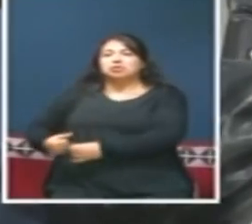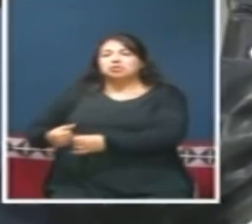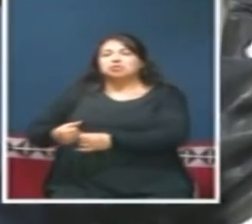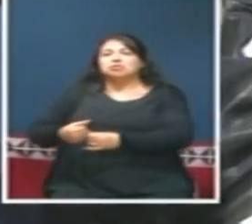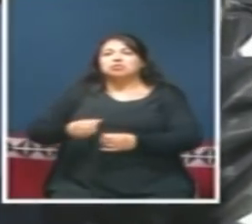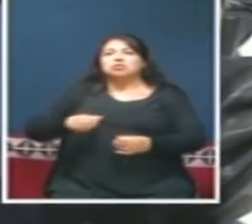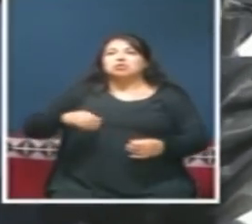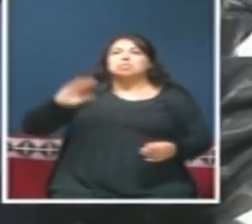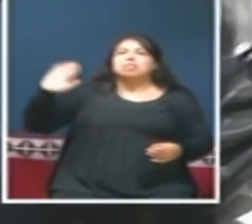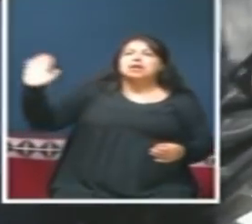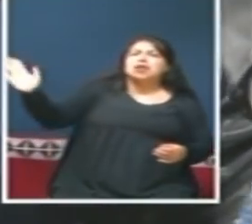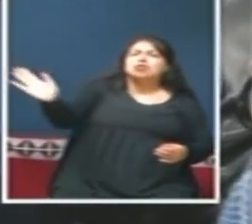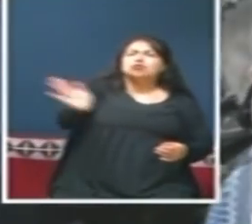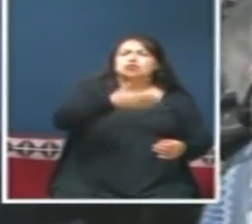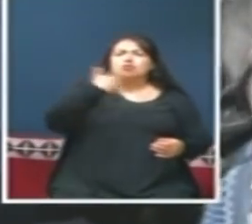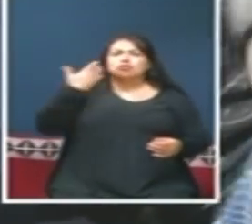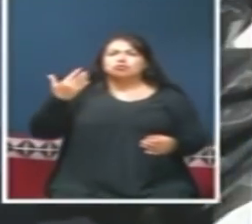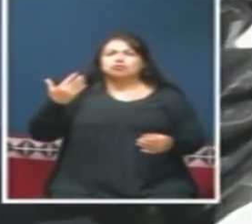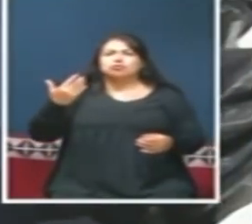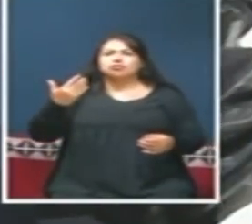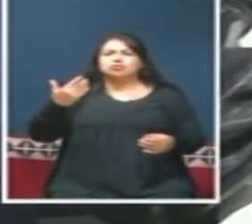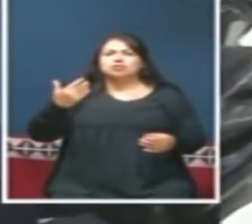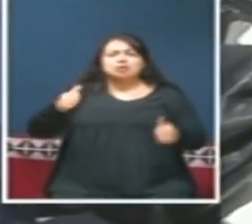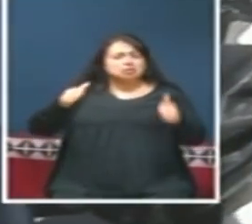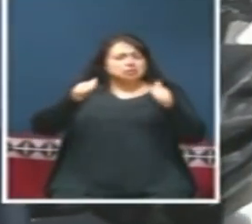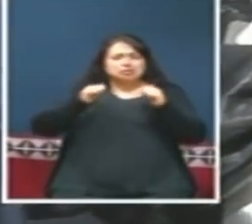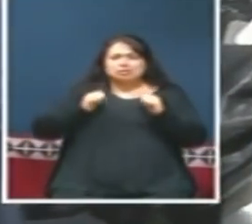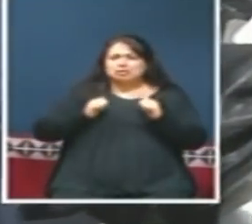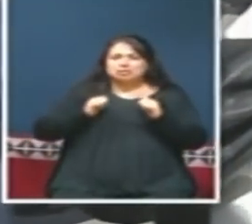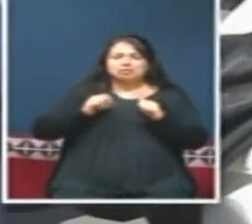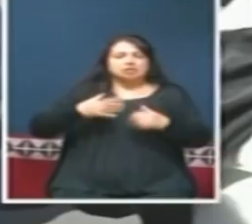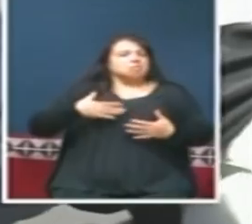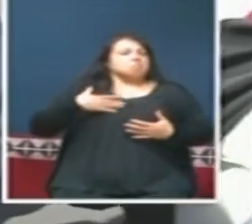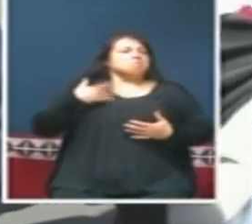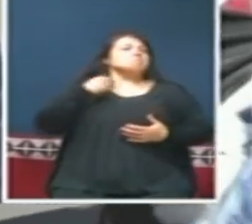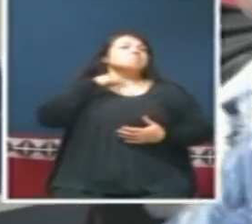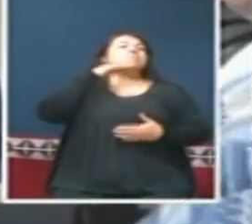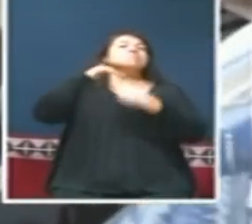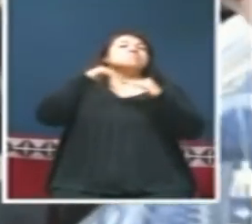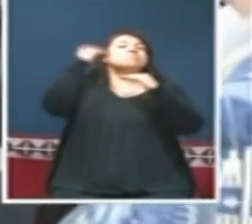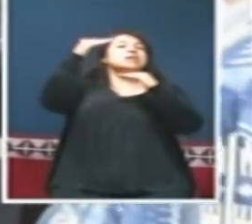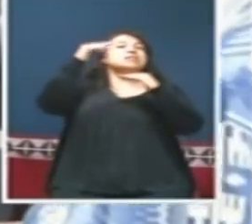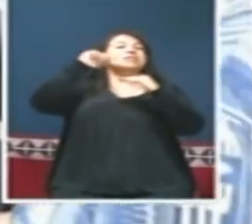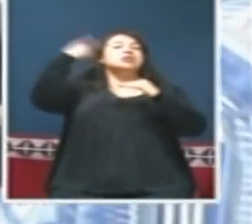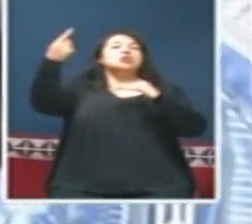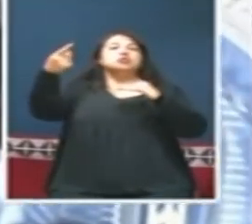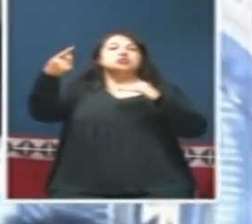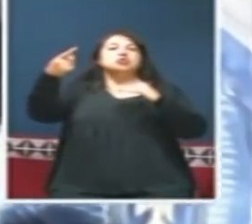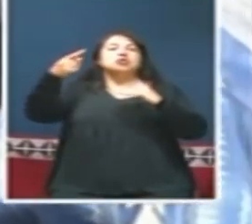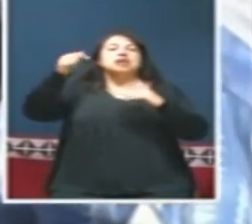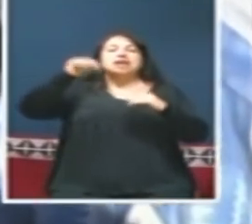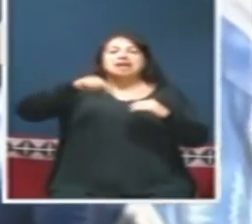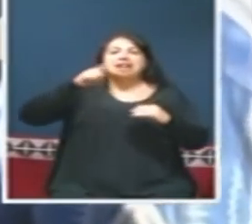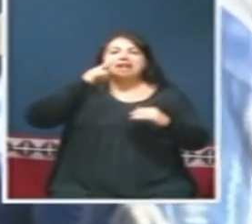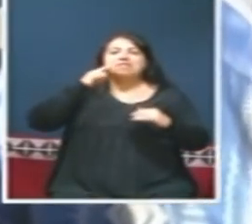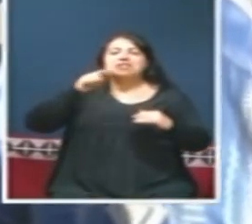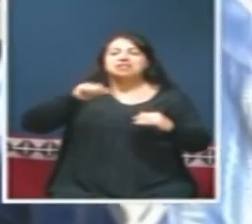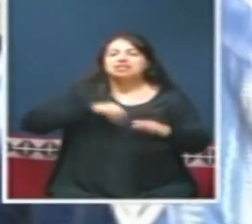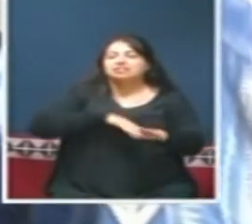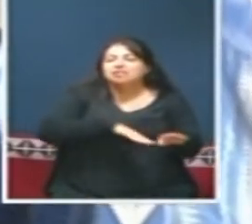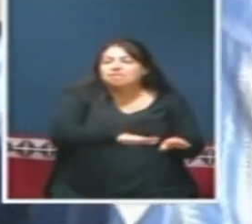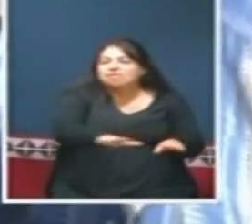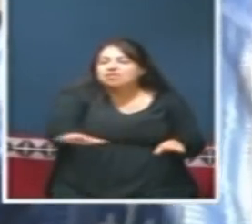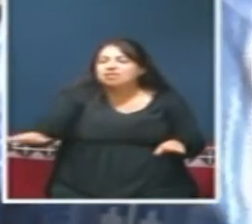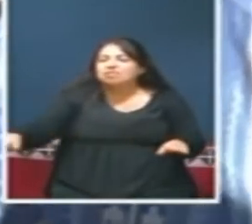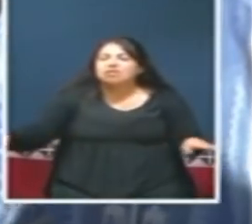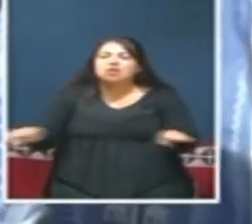para todos, amigos, nadie se sienta más hombre, la vida se vive en el pueblo.